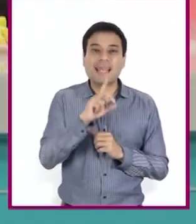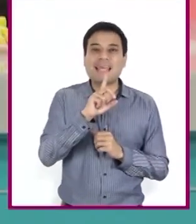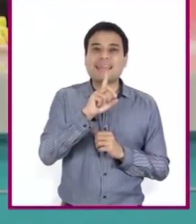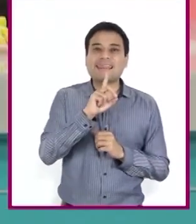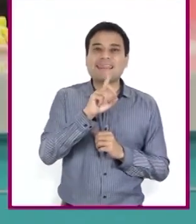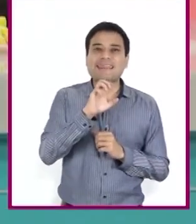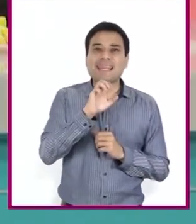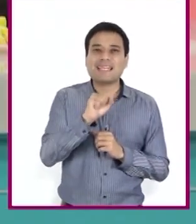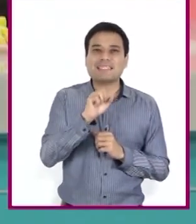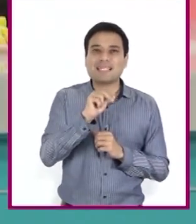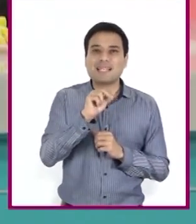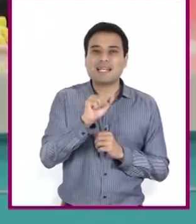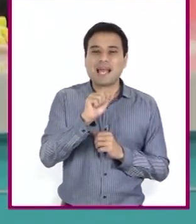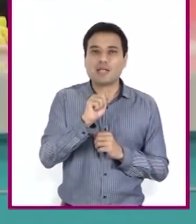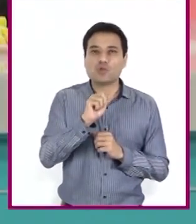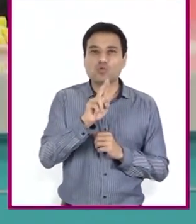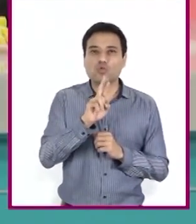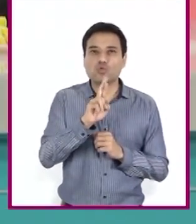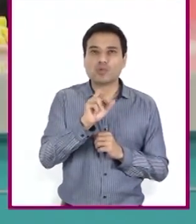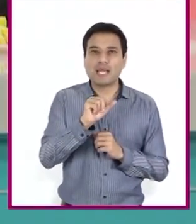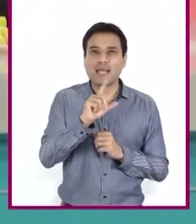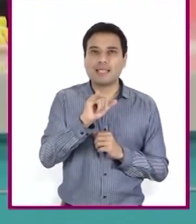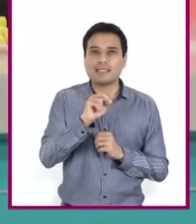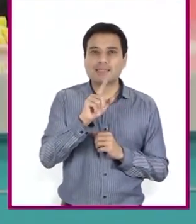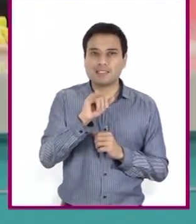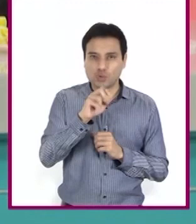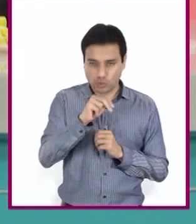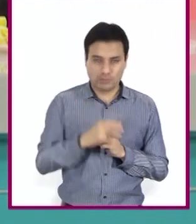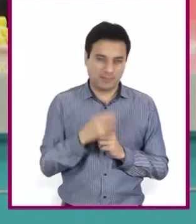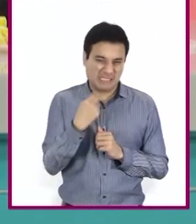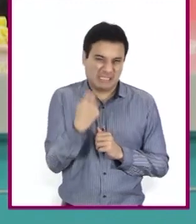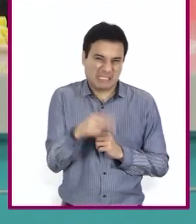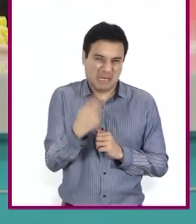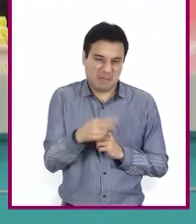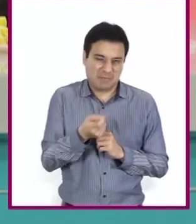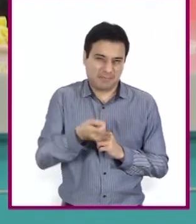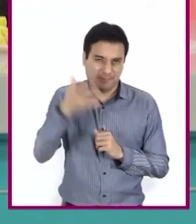la proteína. En este caso,